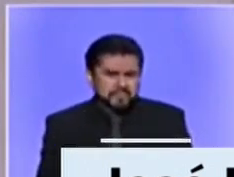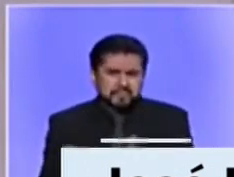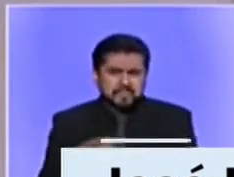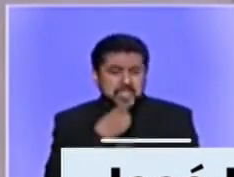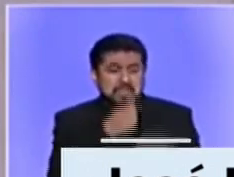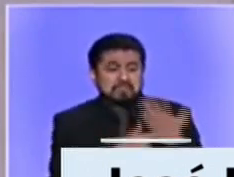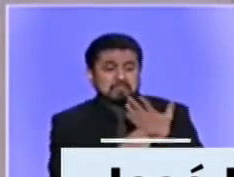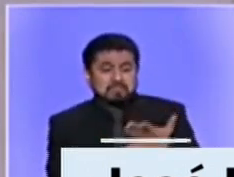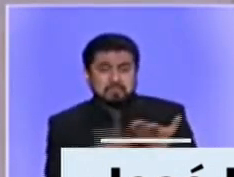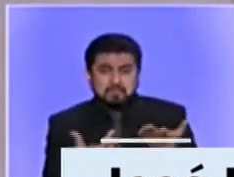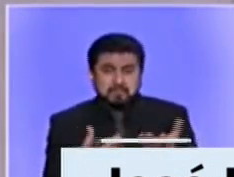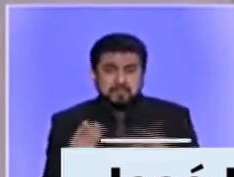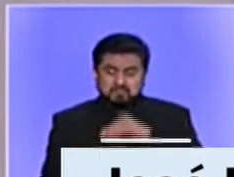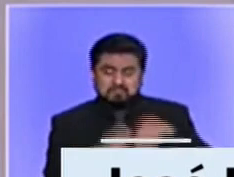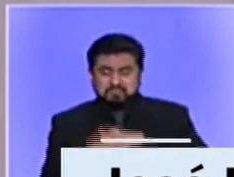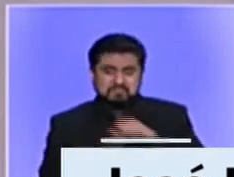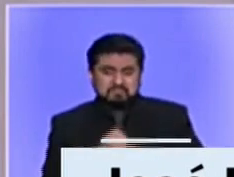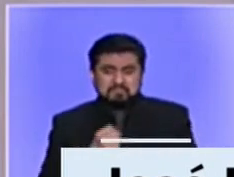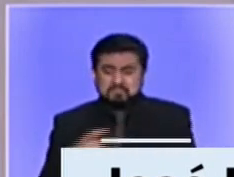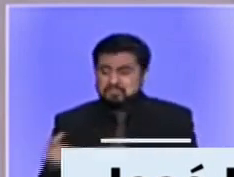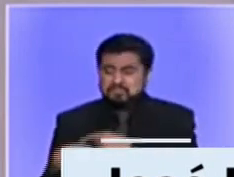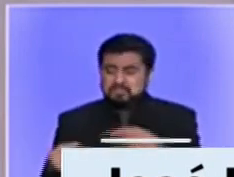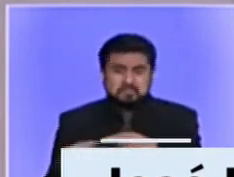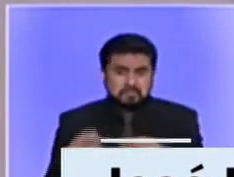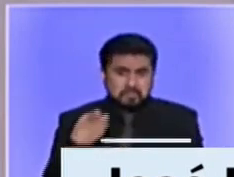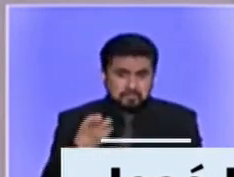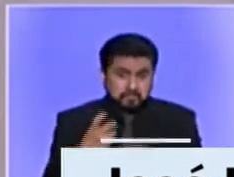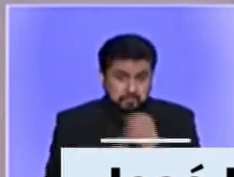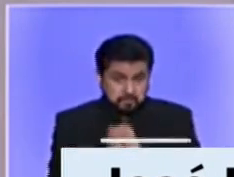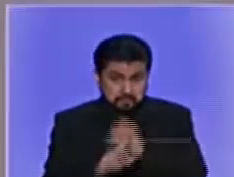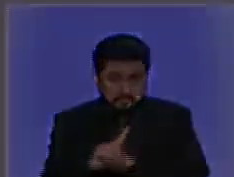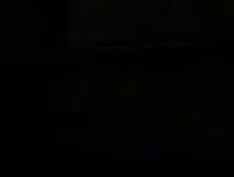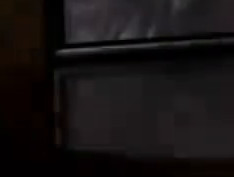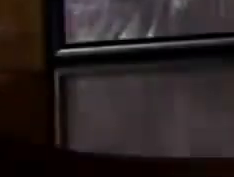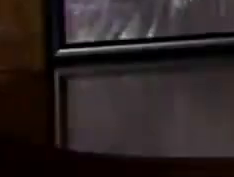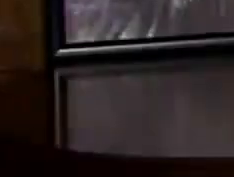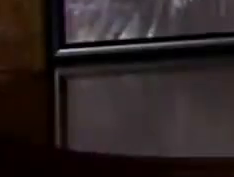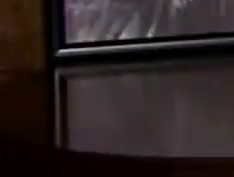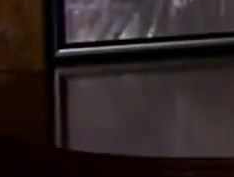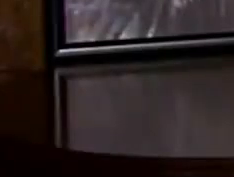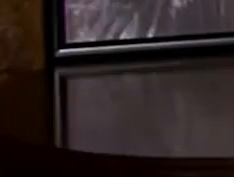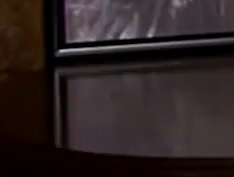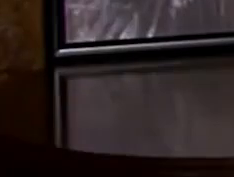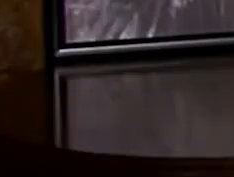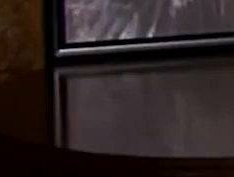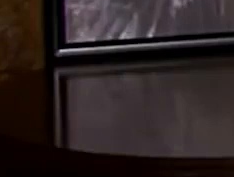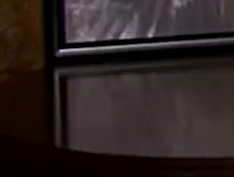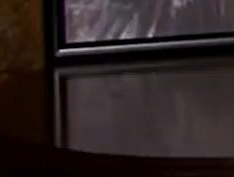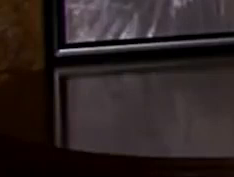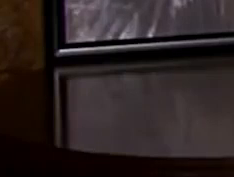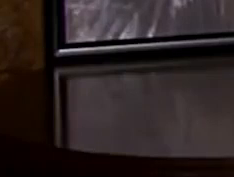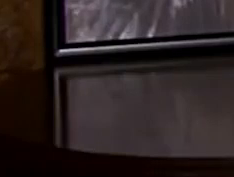posibles hechos de violencia o coacción tuvieron incidencia en algún centro de votación. De último momento, el PAN